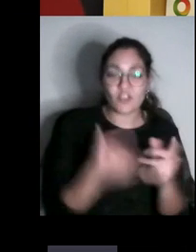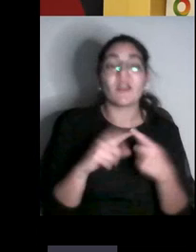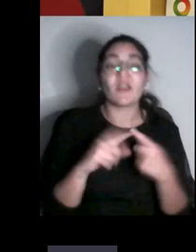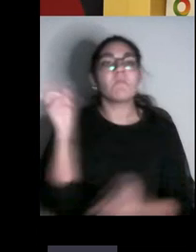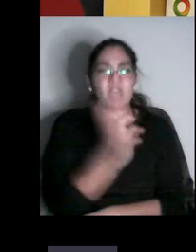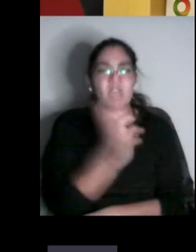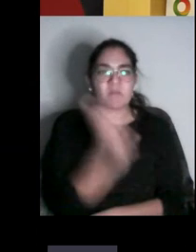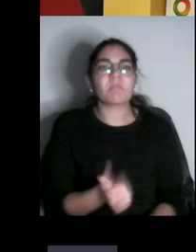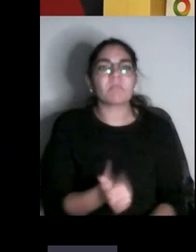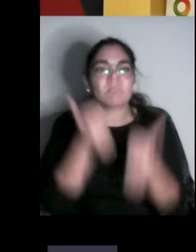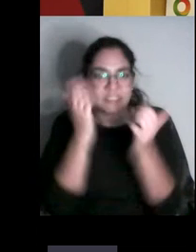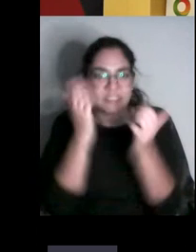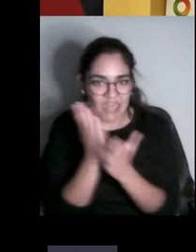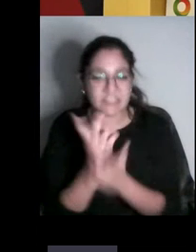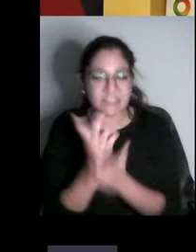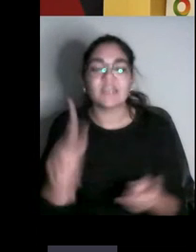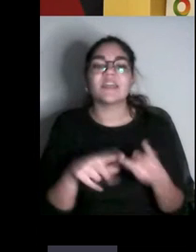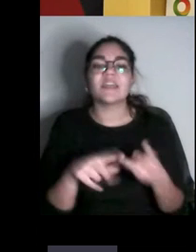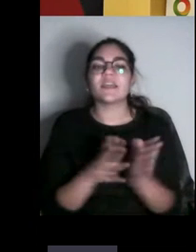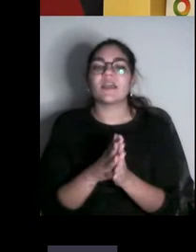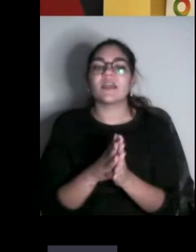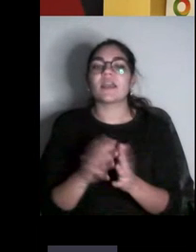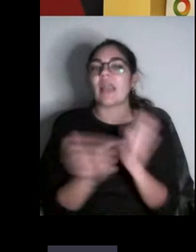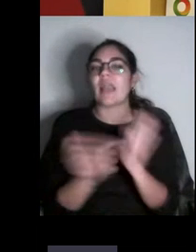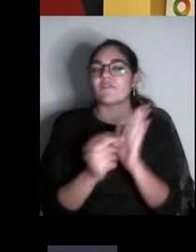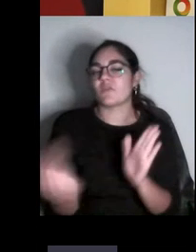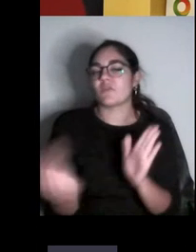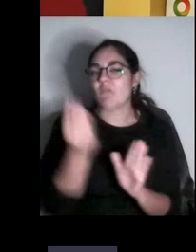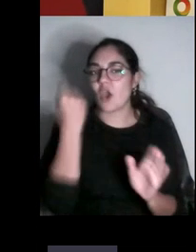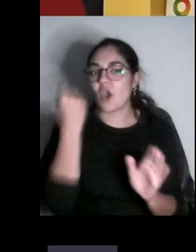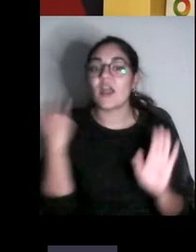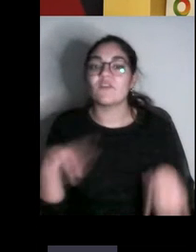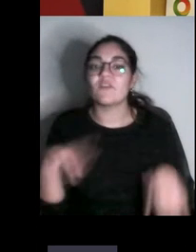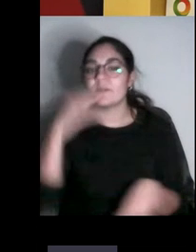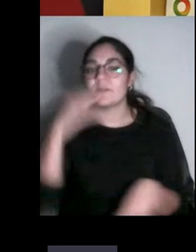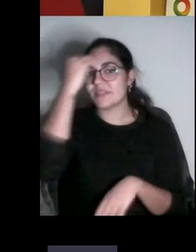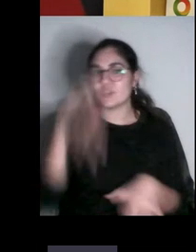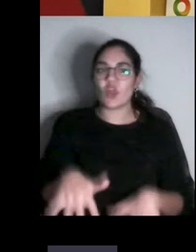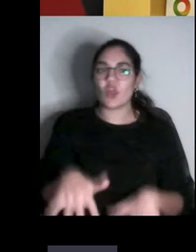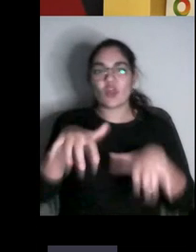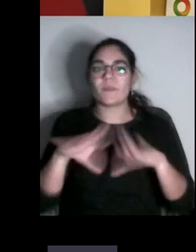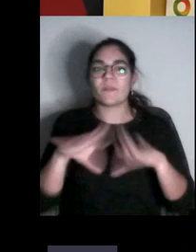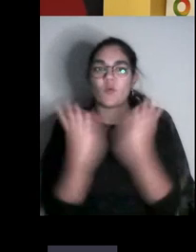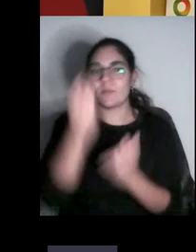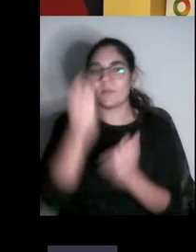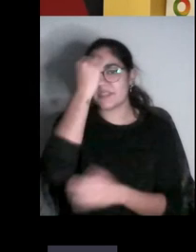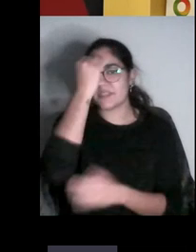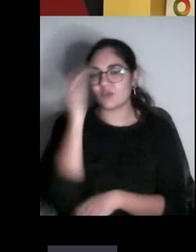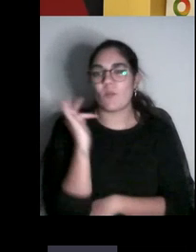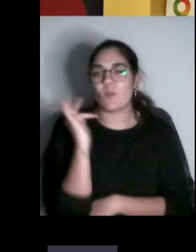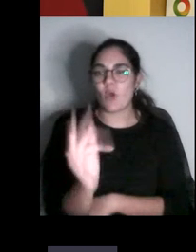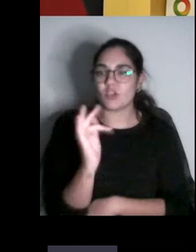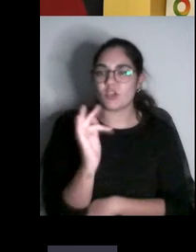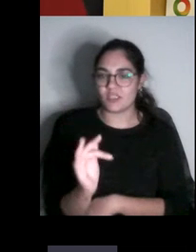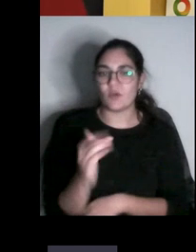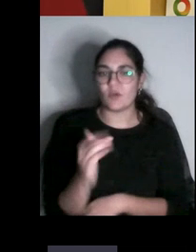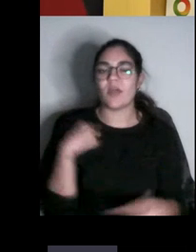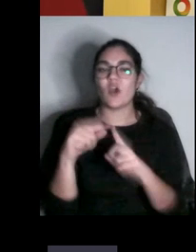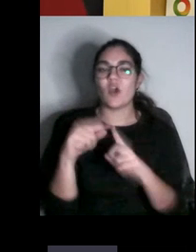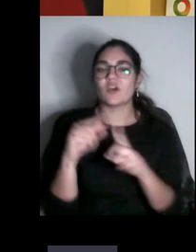calificaciones por lo que consideramos que de convivir es una muy buena alternativa a la práctica planteada en cursos anteriores